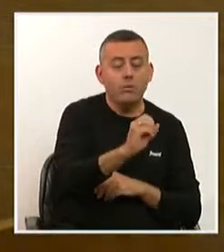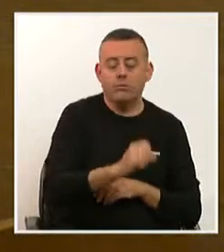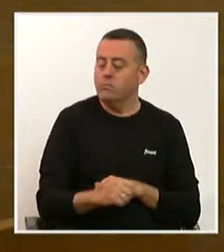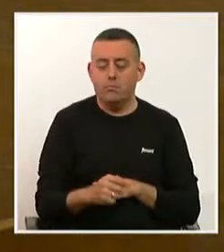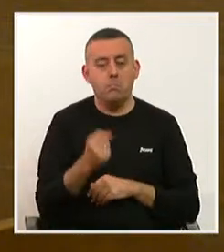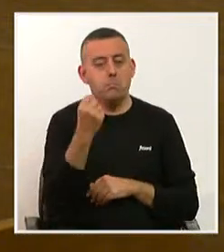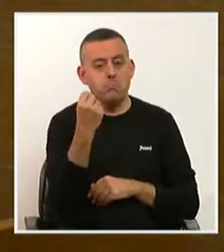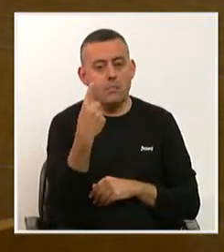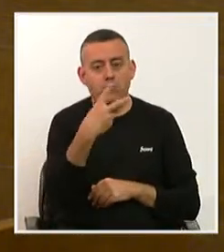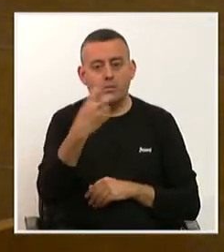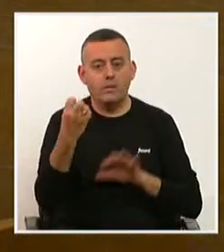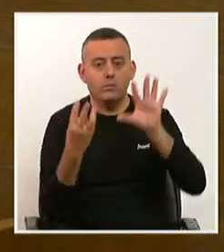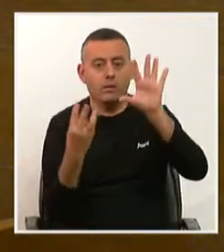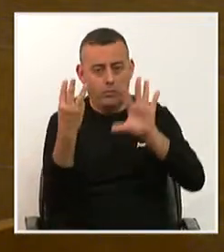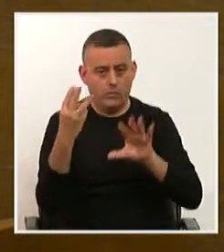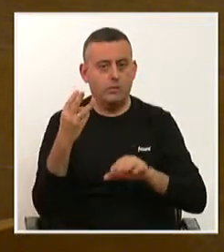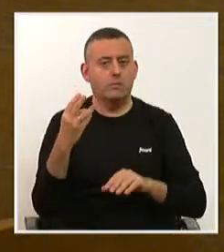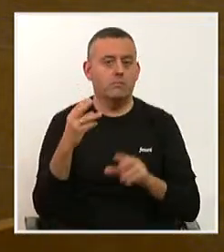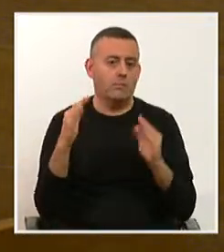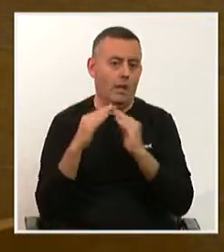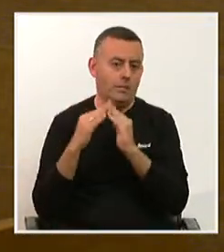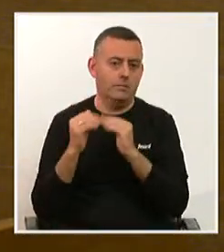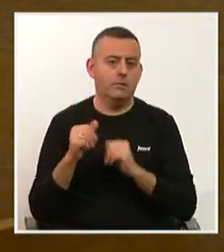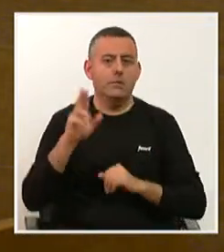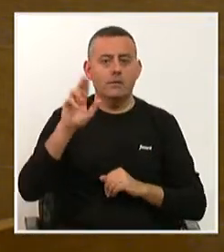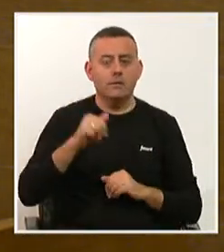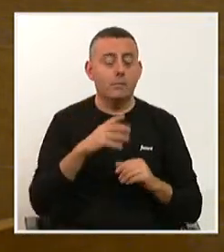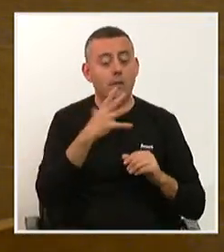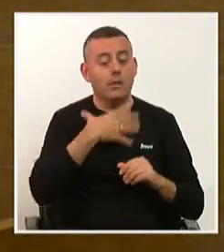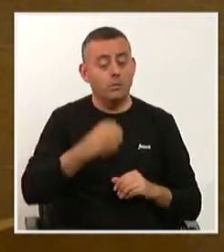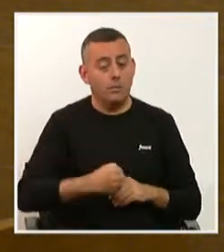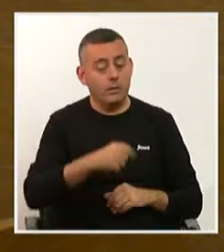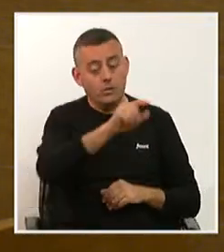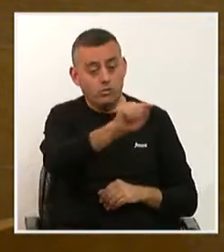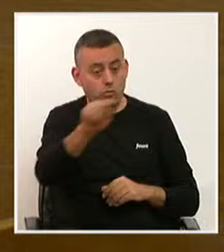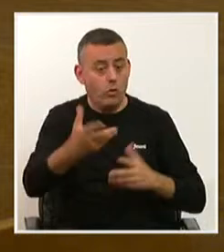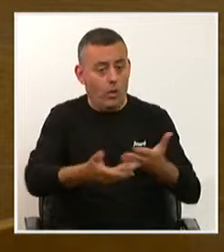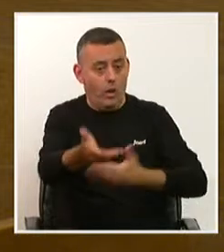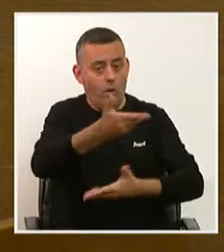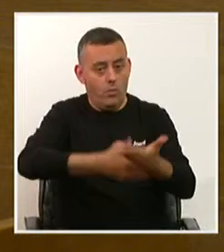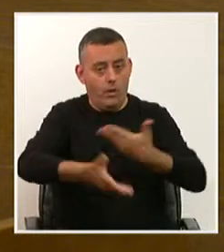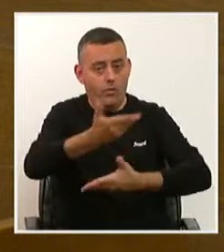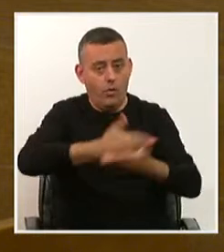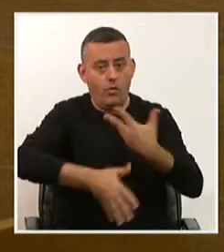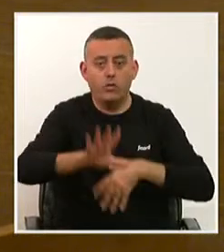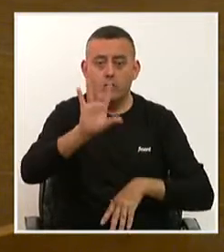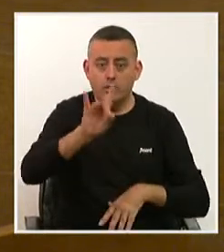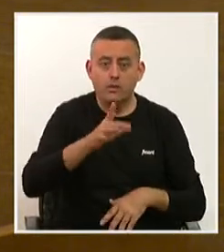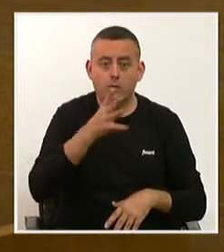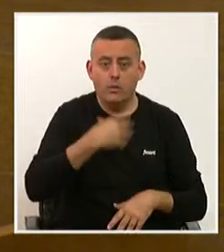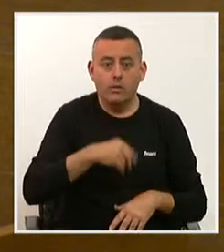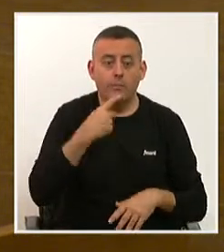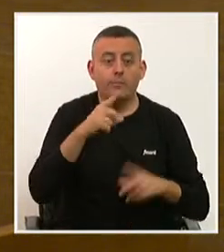a de de colabora que van el